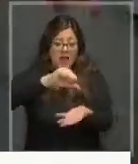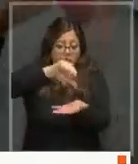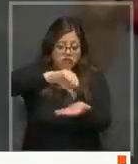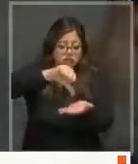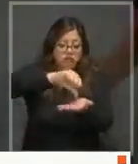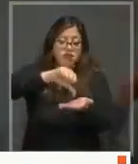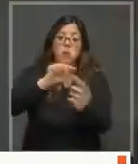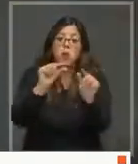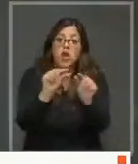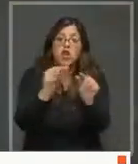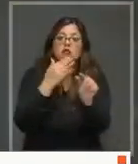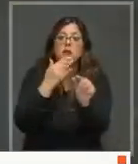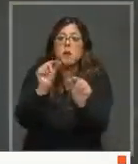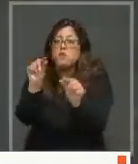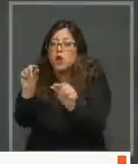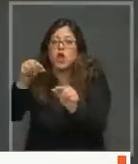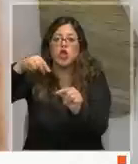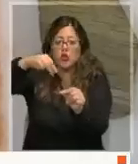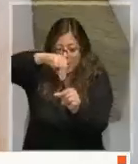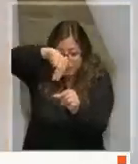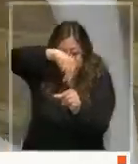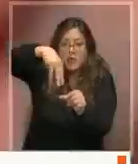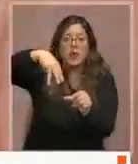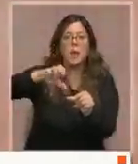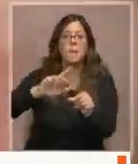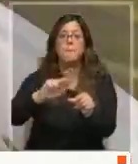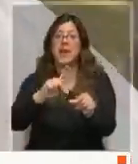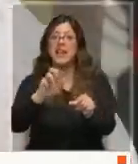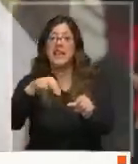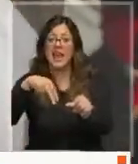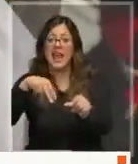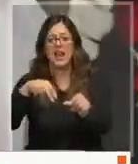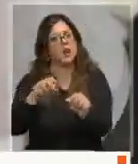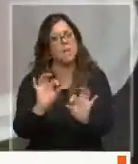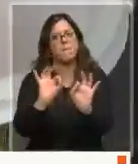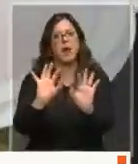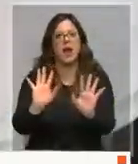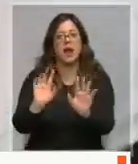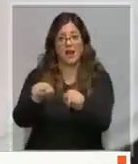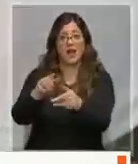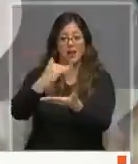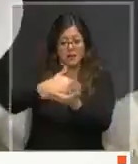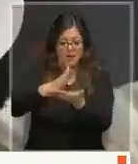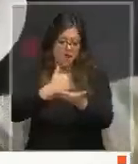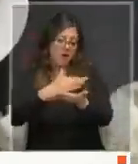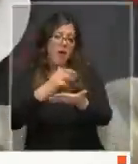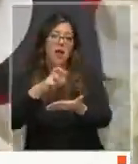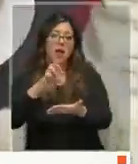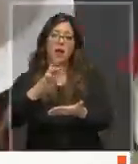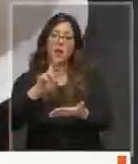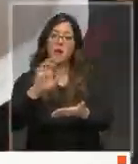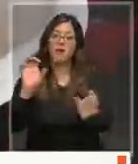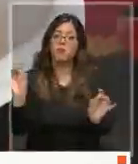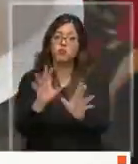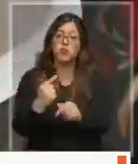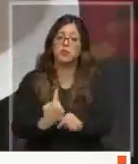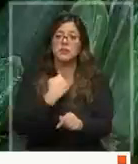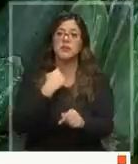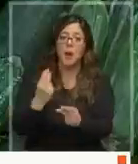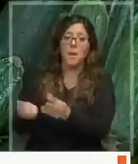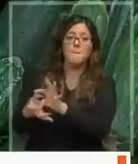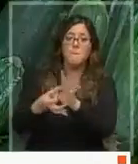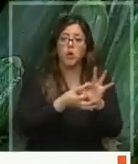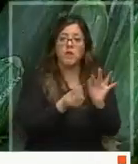vinagre y un poquito de merquén, fascinado. El clásico pebre, pero su consumo podría haberse afectado por la subida